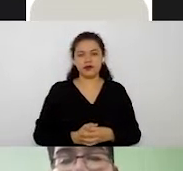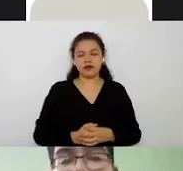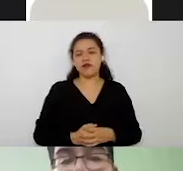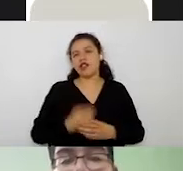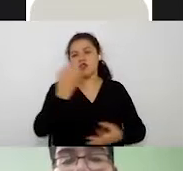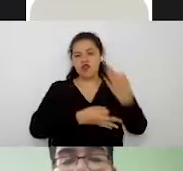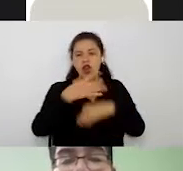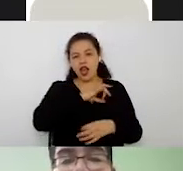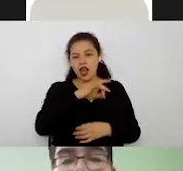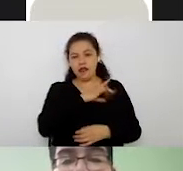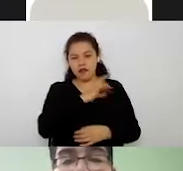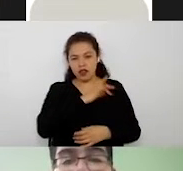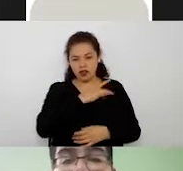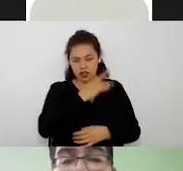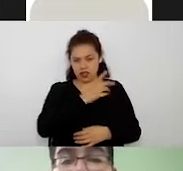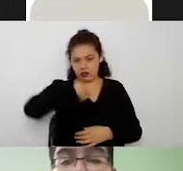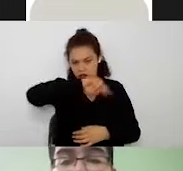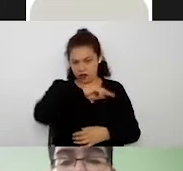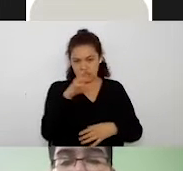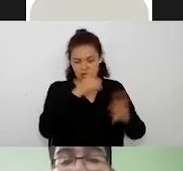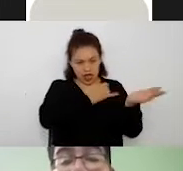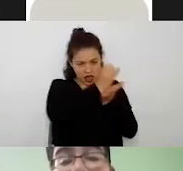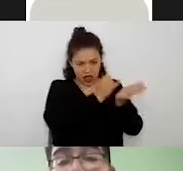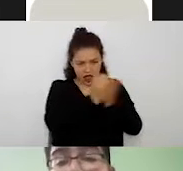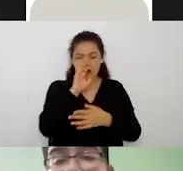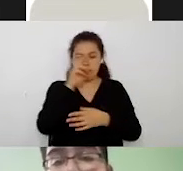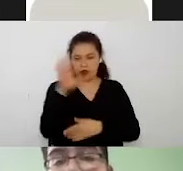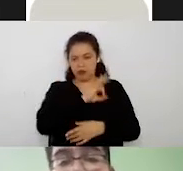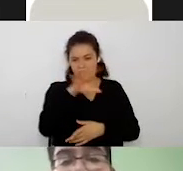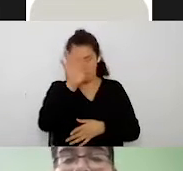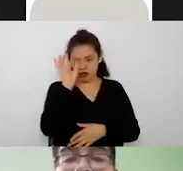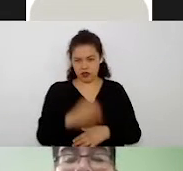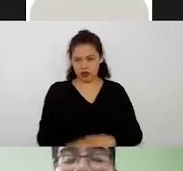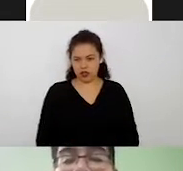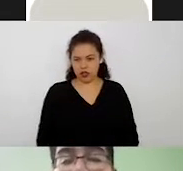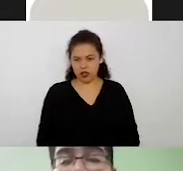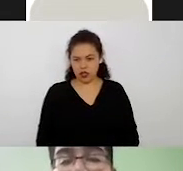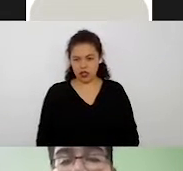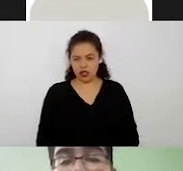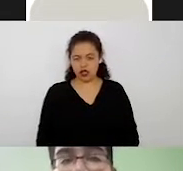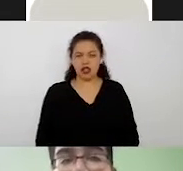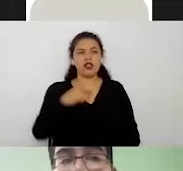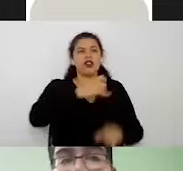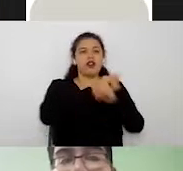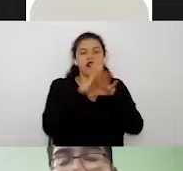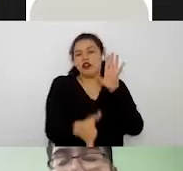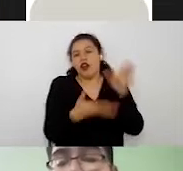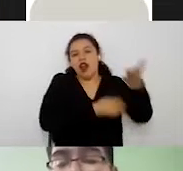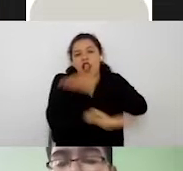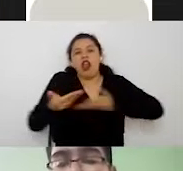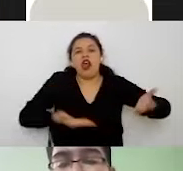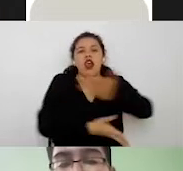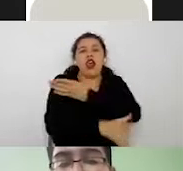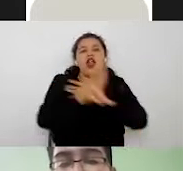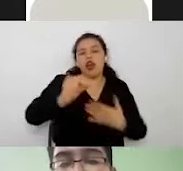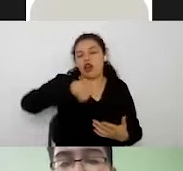que sentimos es tratar de tomar las mejores decisiones y una de esas también es no compartir información que quizás no nos